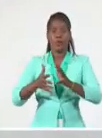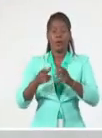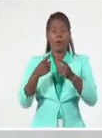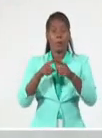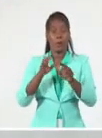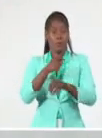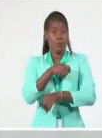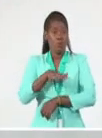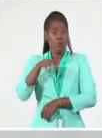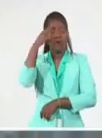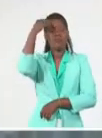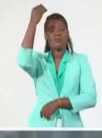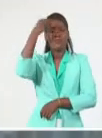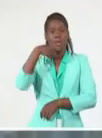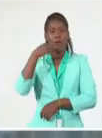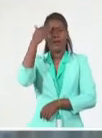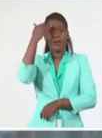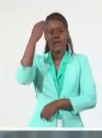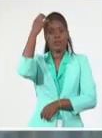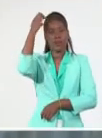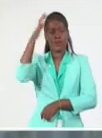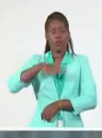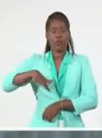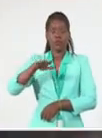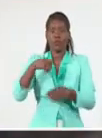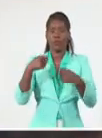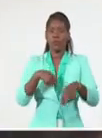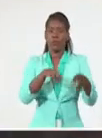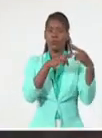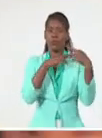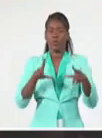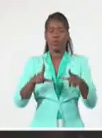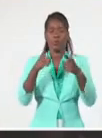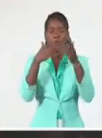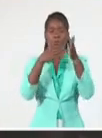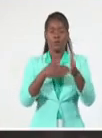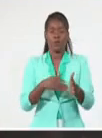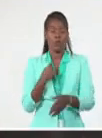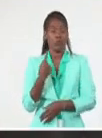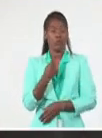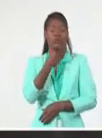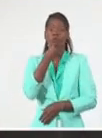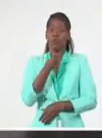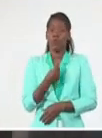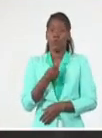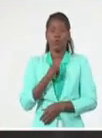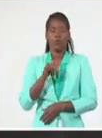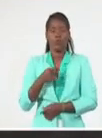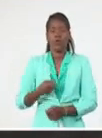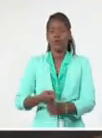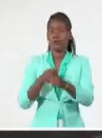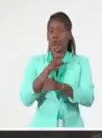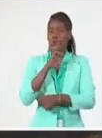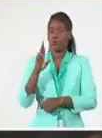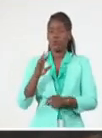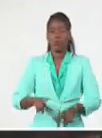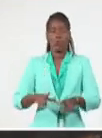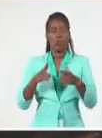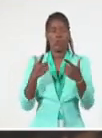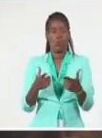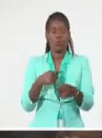descansa en la responsabilidad de todos como sones estrellados a nuestra patria a nuestro pueblo y